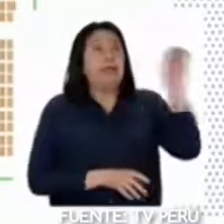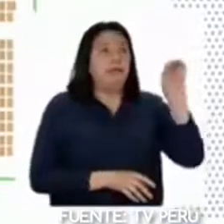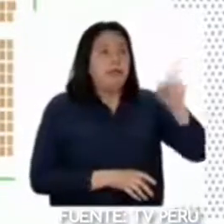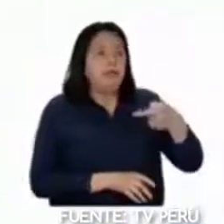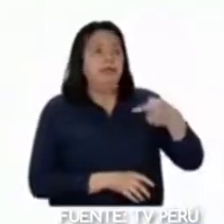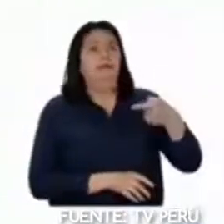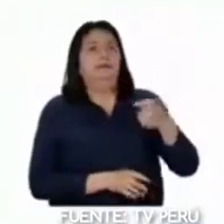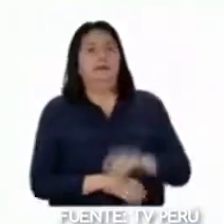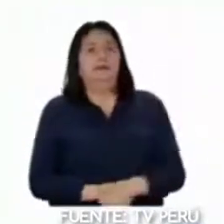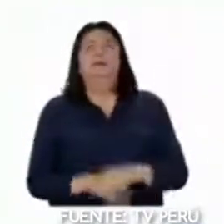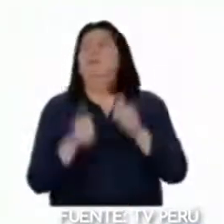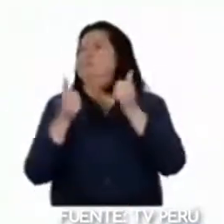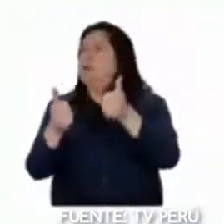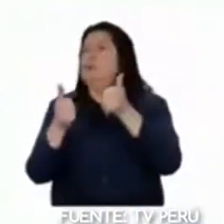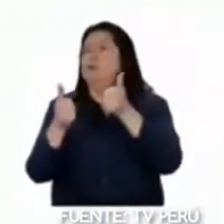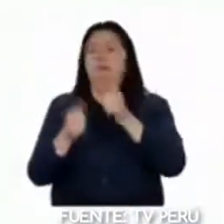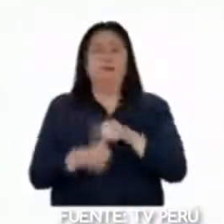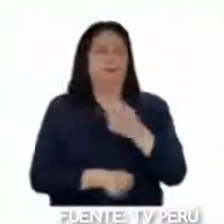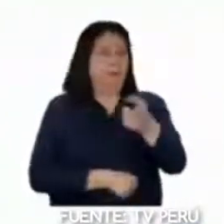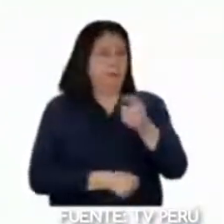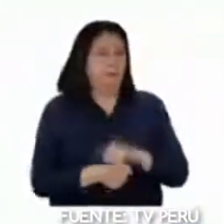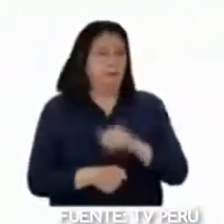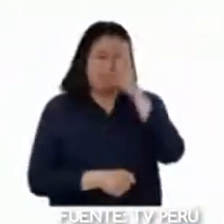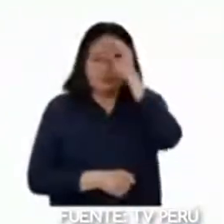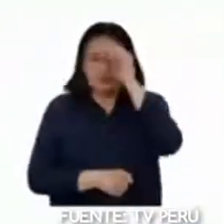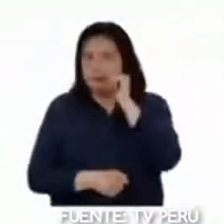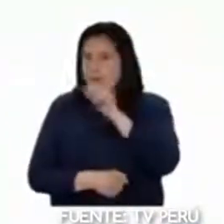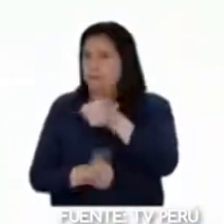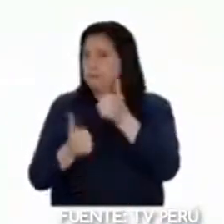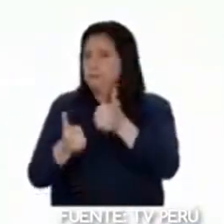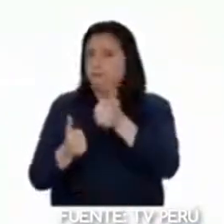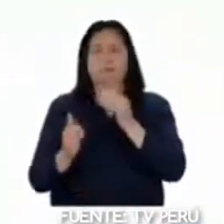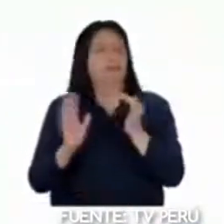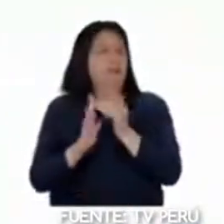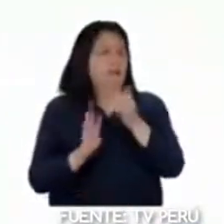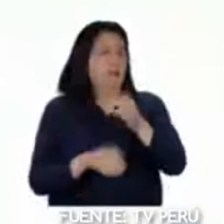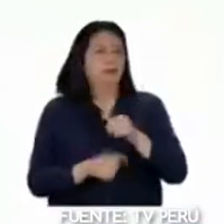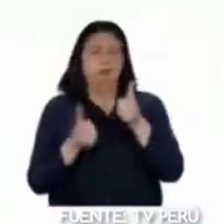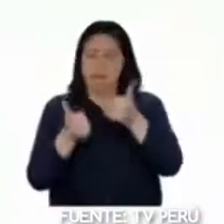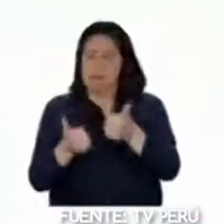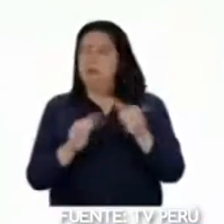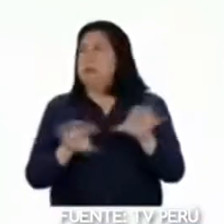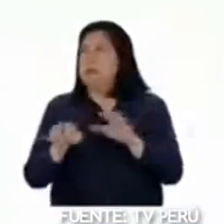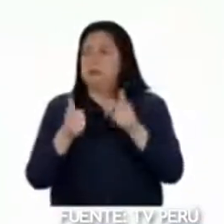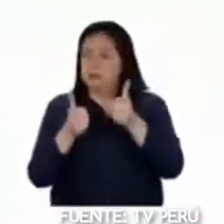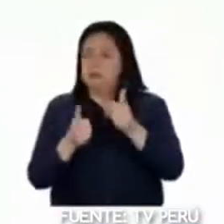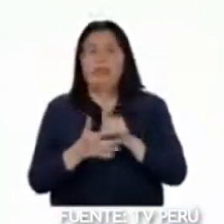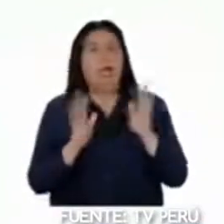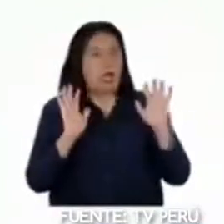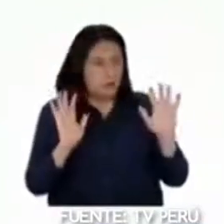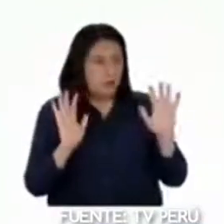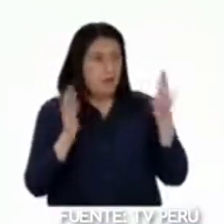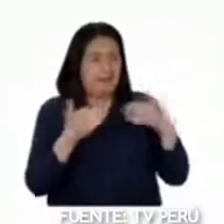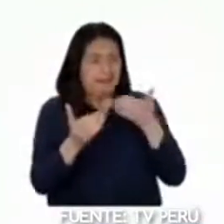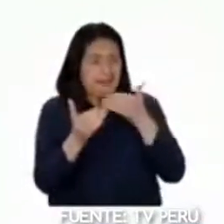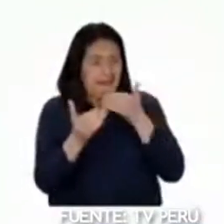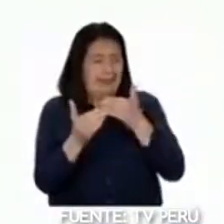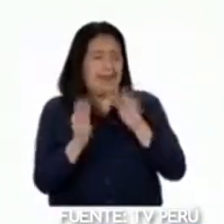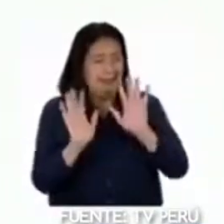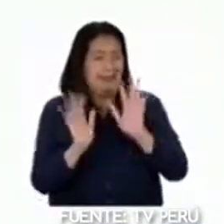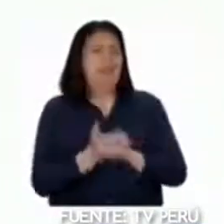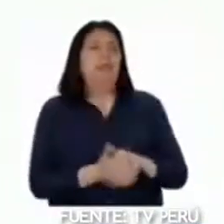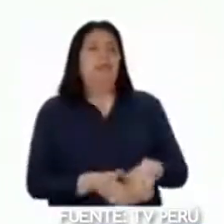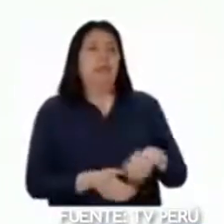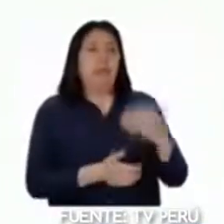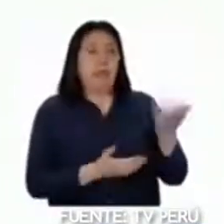100.000. Genial, Patty y chicos y chicas en casa. Lo han hecho muy bien. Ahora sí estamos cerca.